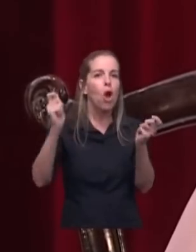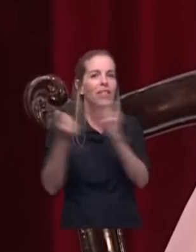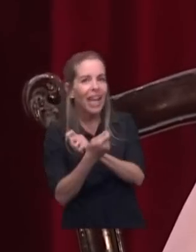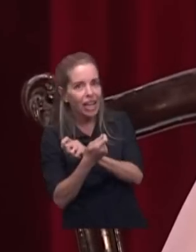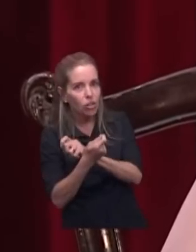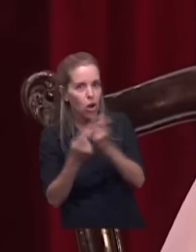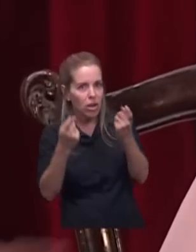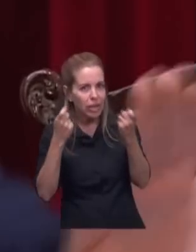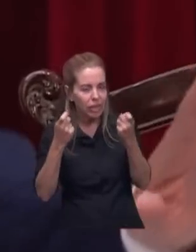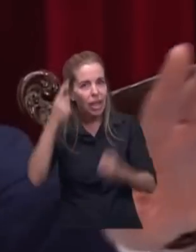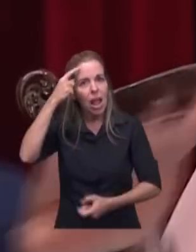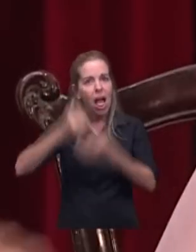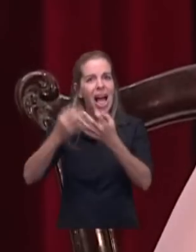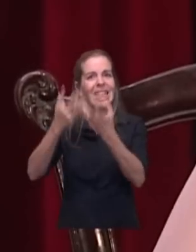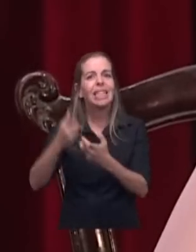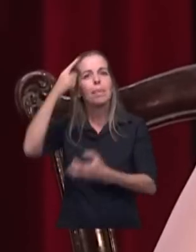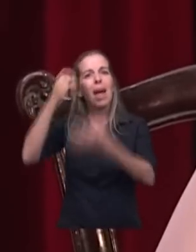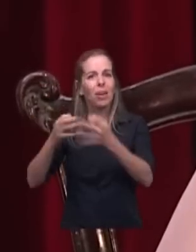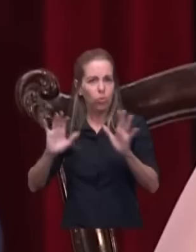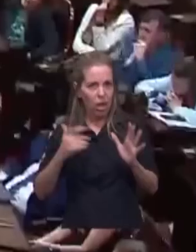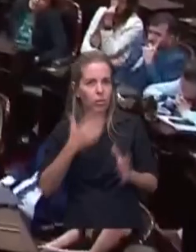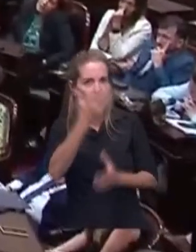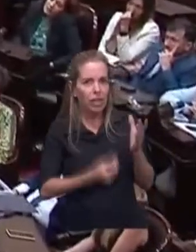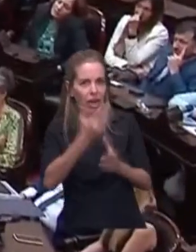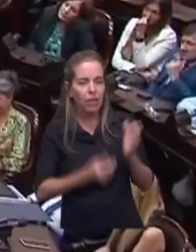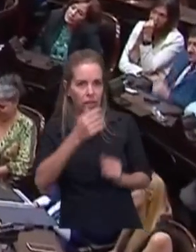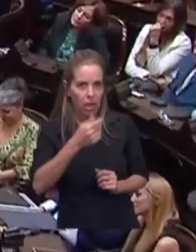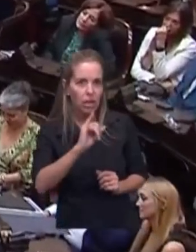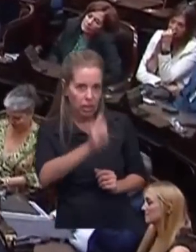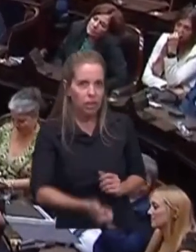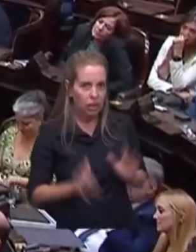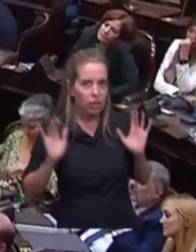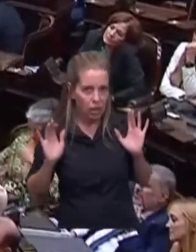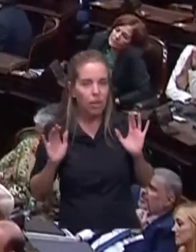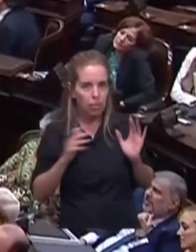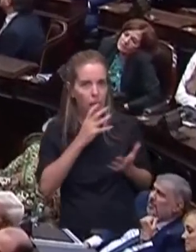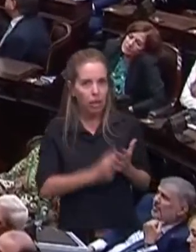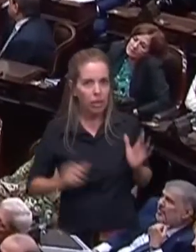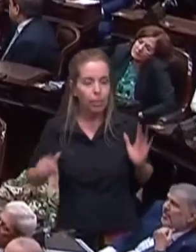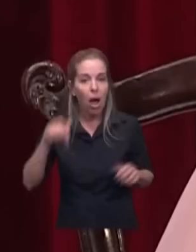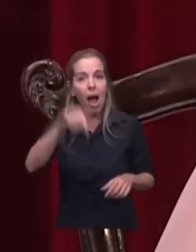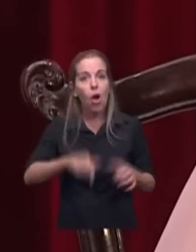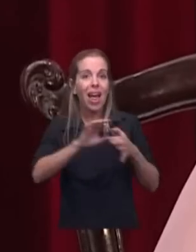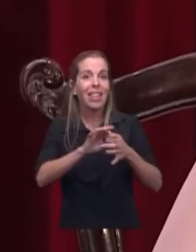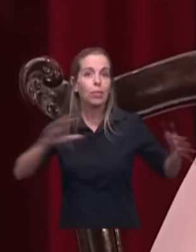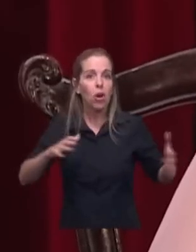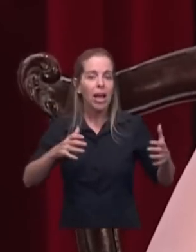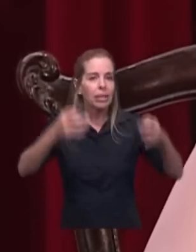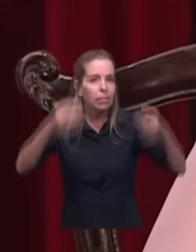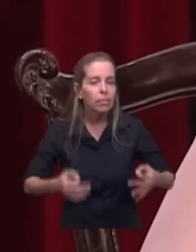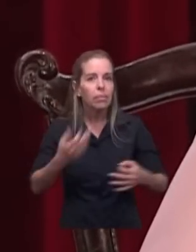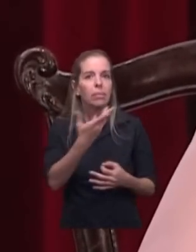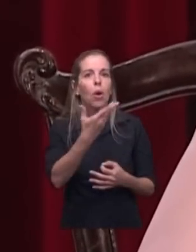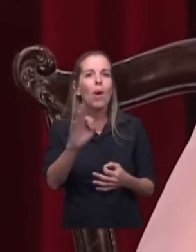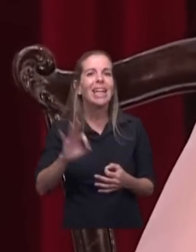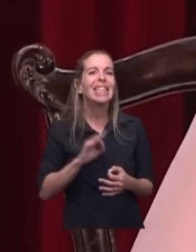nuestro sistema judicial. No me fue bien, lo admito. Ahora, cuando la democracia alcanza sus 40 años de vigencia,